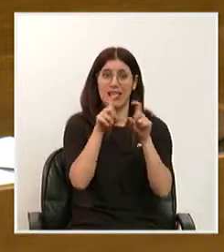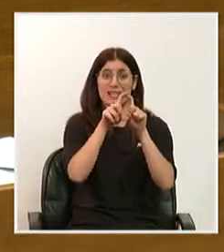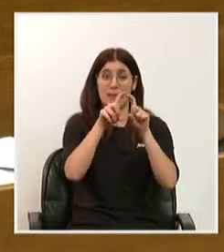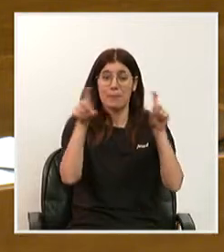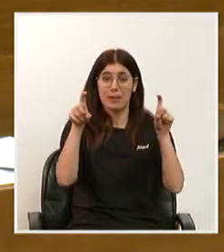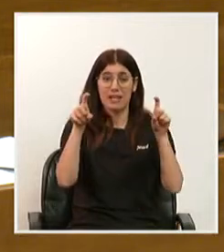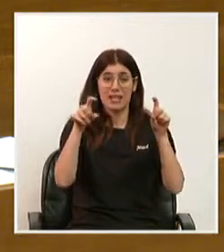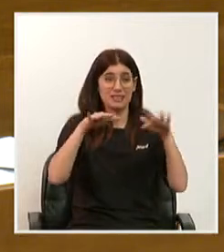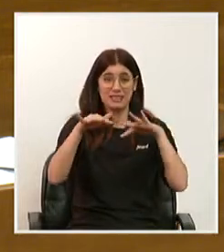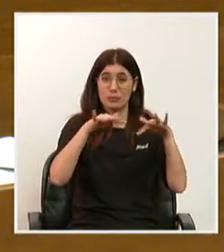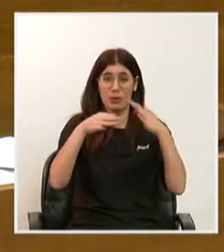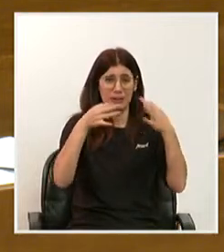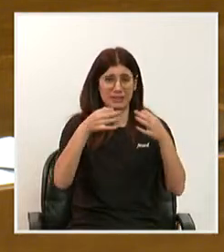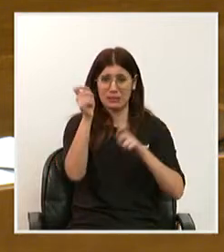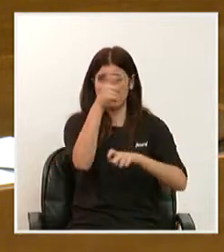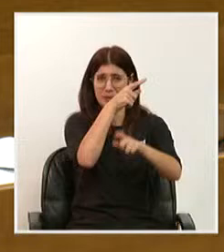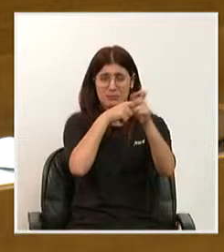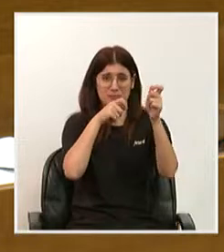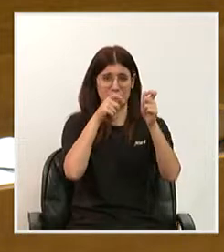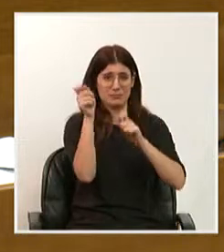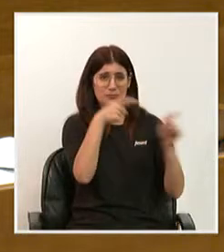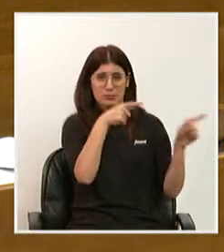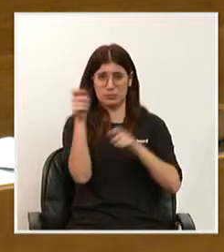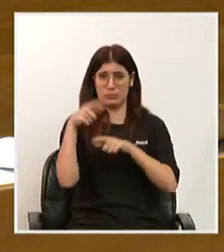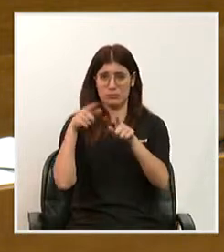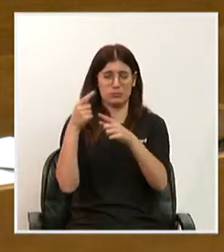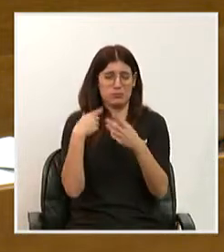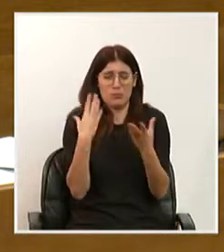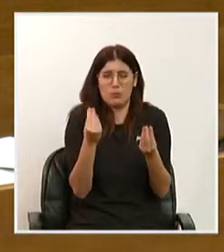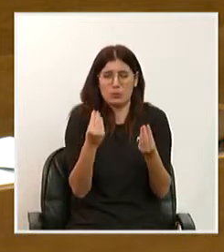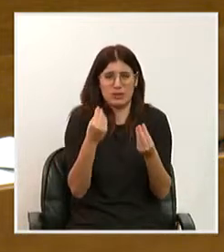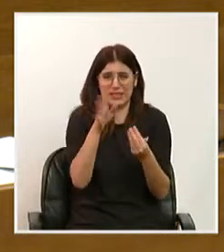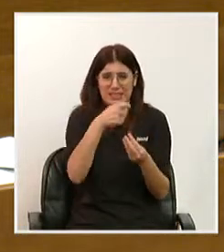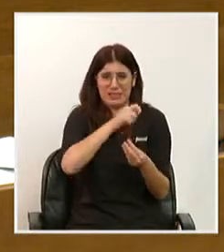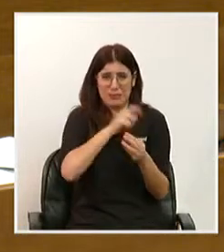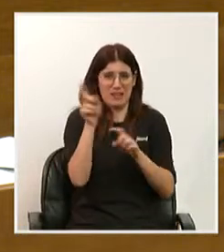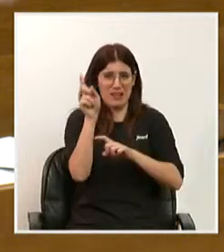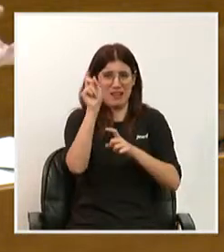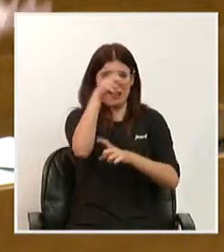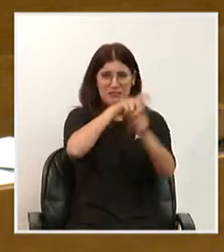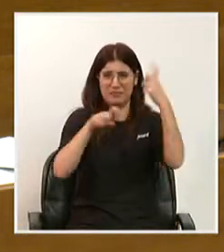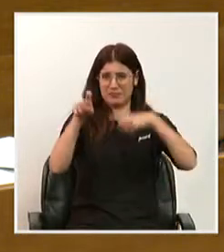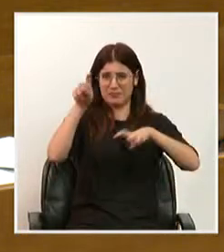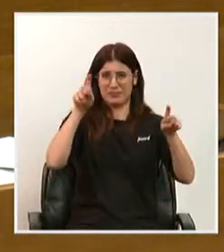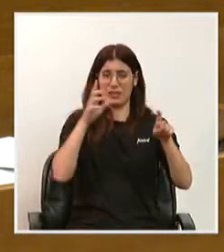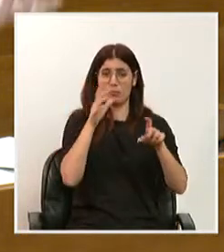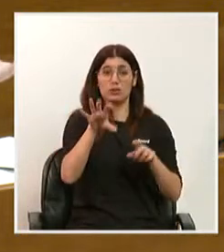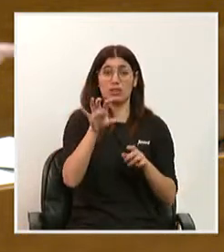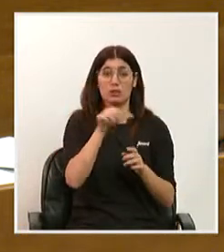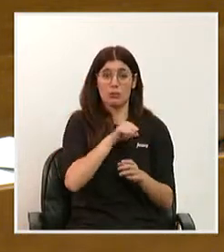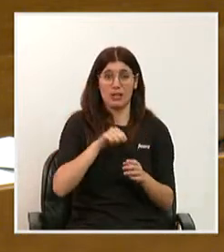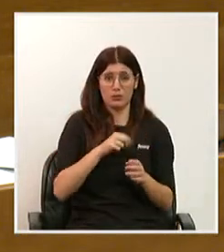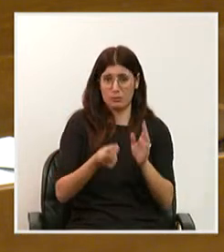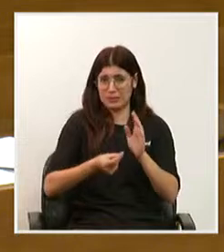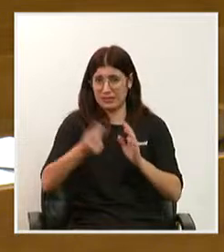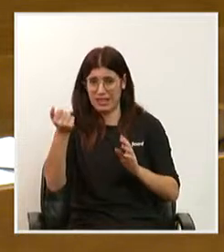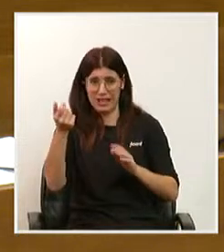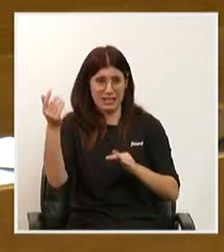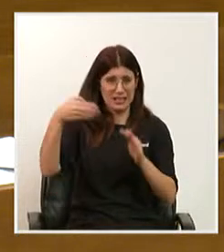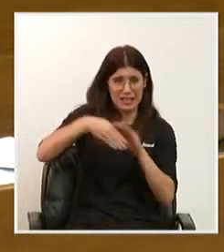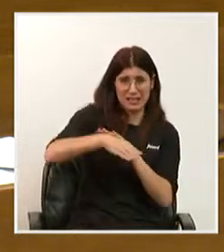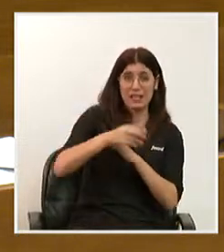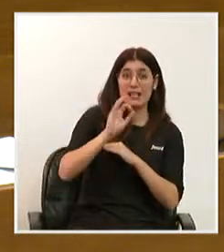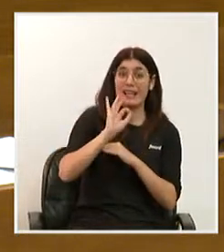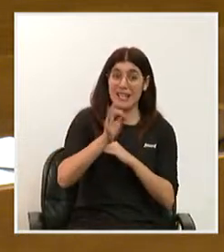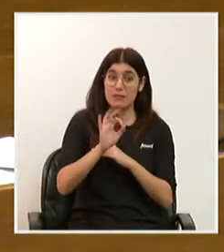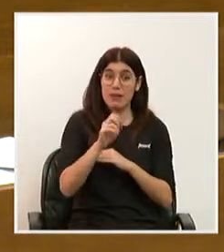empres miles de empr domicili en España mir ahí comun autónom que entren y Queen es de ver que una